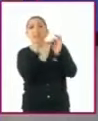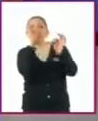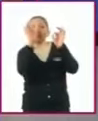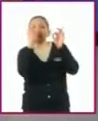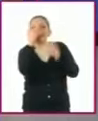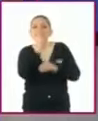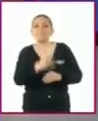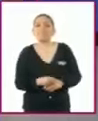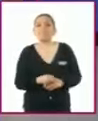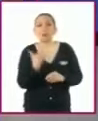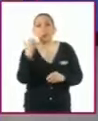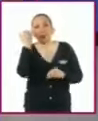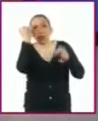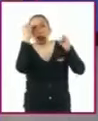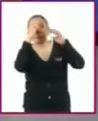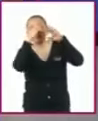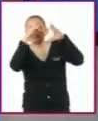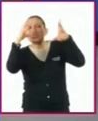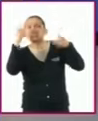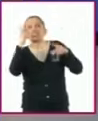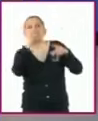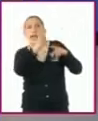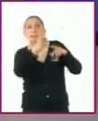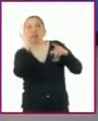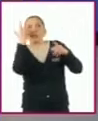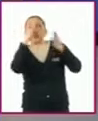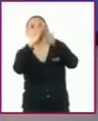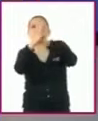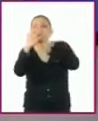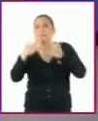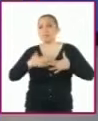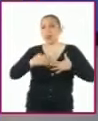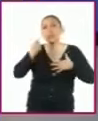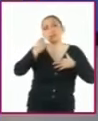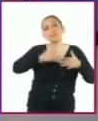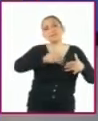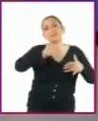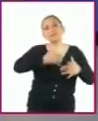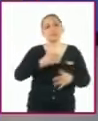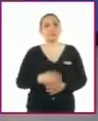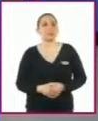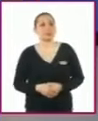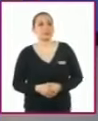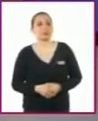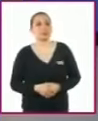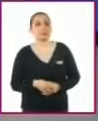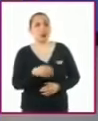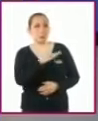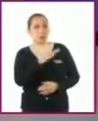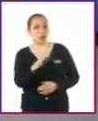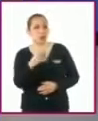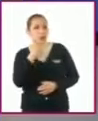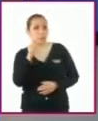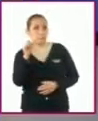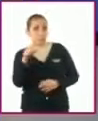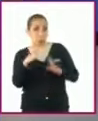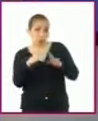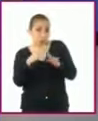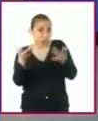detalles, dejar volar nuestra imaginación y crear nuestra propia interpretación. Podríamos aplicar lo mismo en